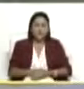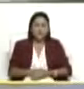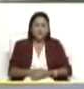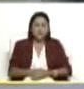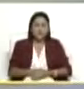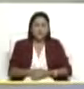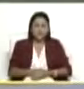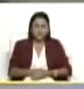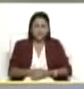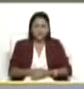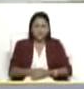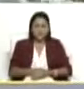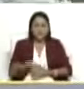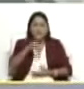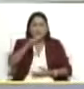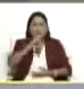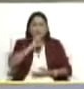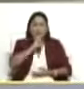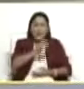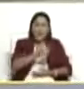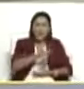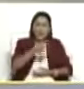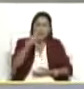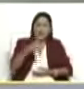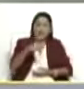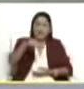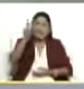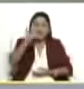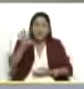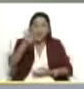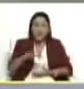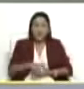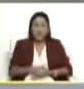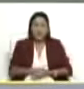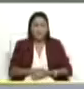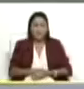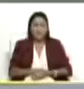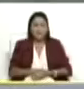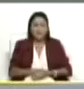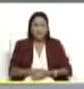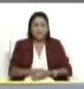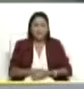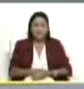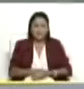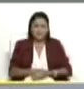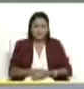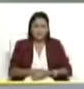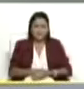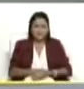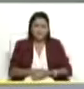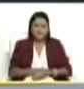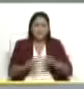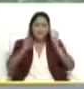Ese es el odio que le tienen a la Venezuela digna, a la Venezuela bolivariana.